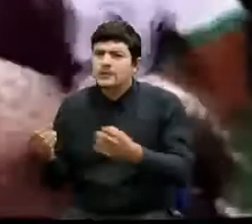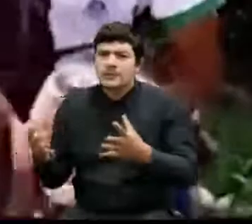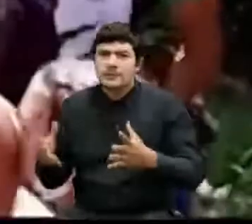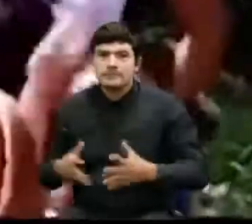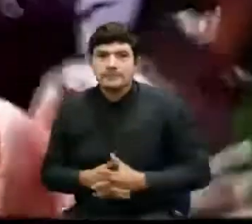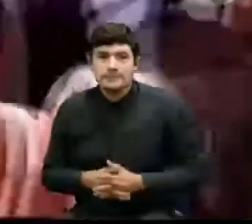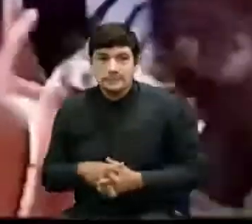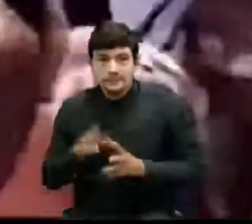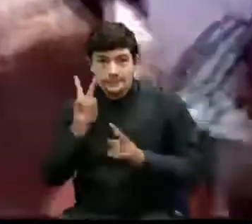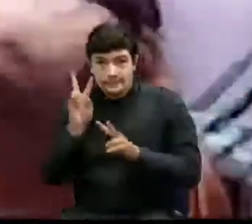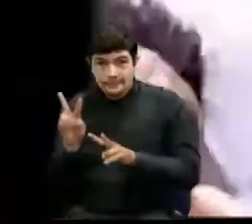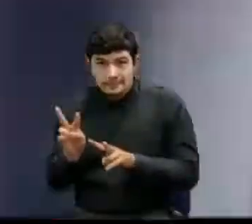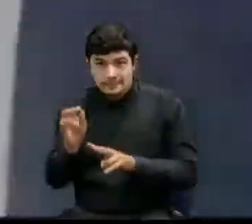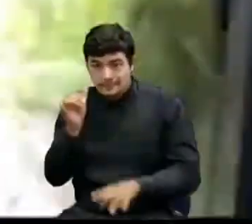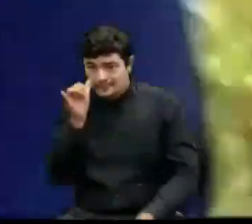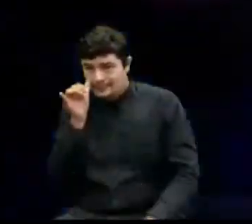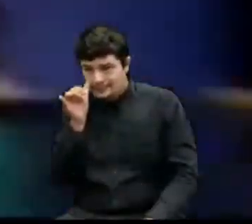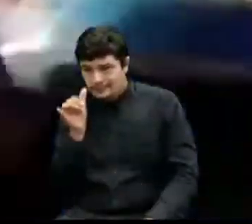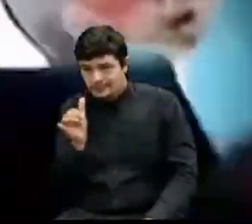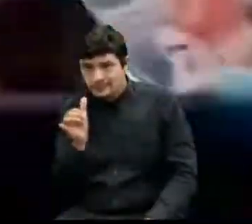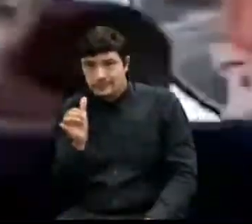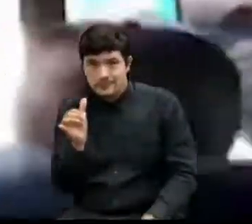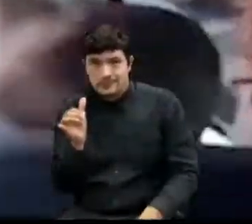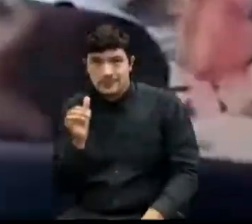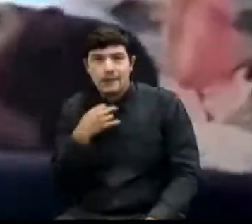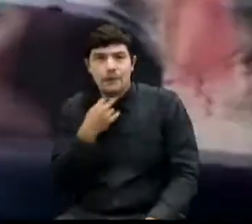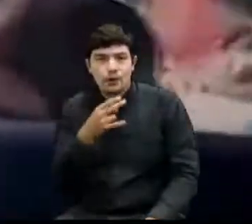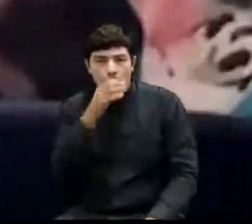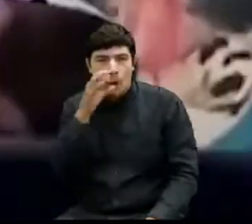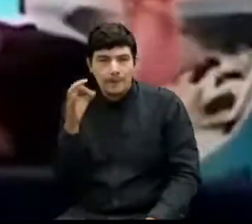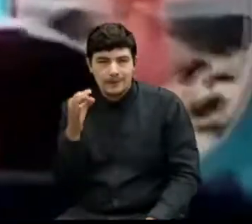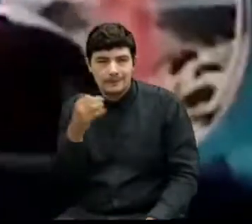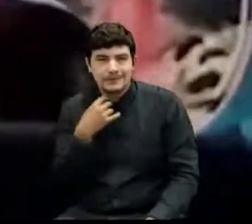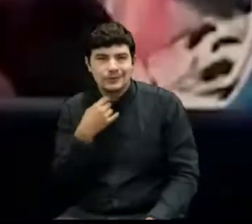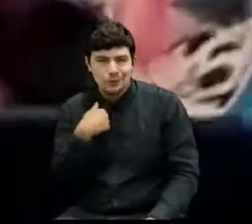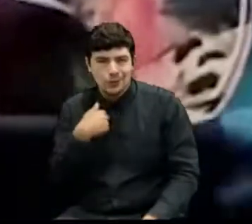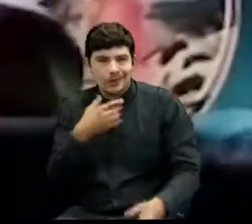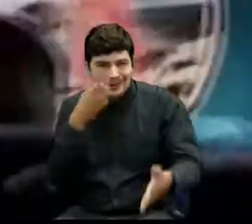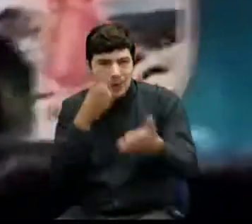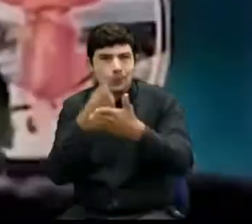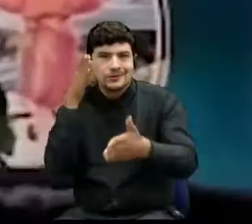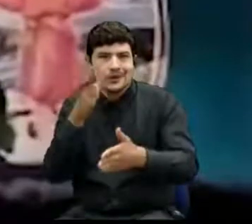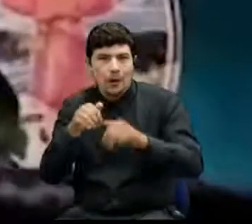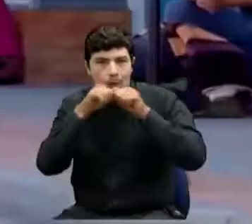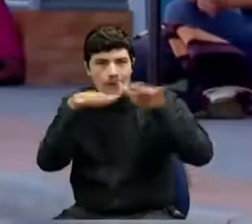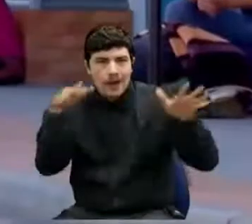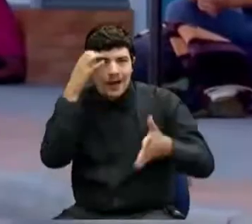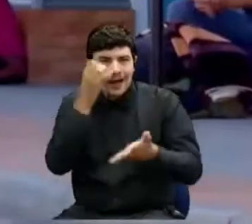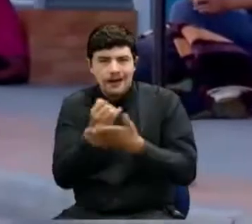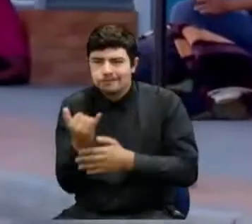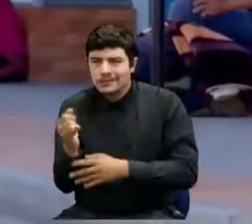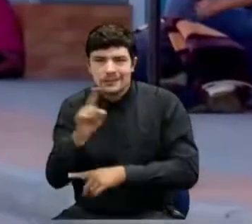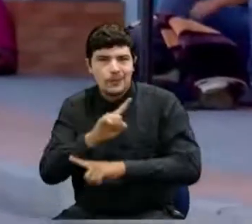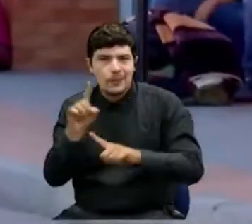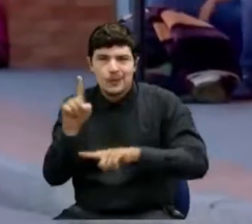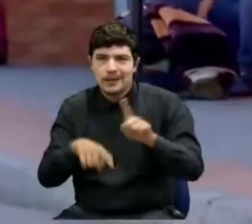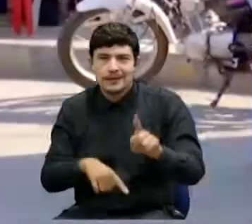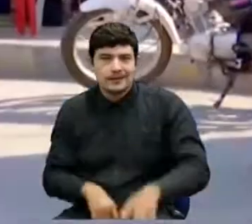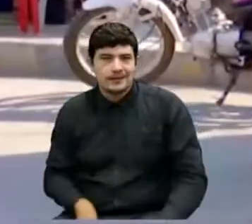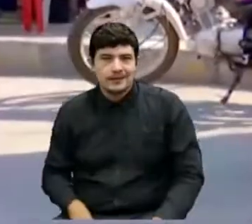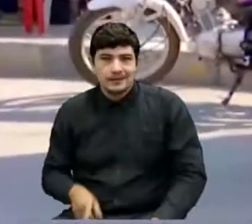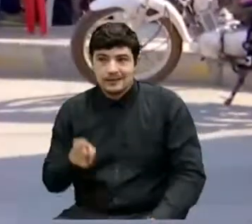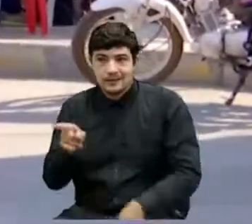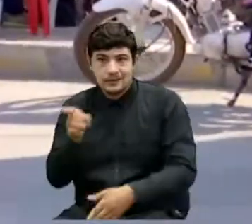Cuéntelos ahí. Ahí estamos mirando. Yo denuncio esto ante la opinión pública porque esto es inconcebible. Las denuncias sobre violación de